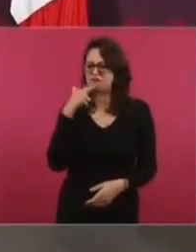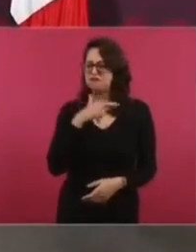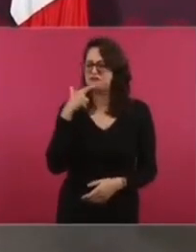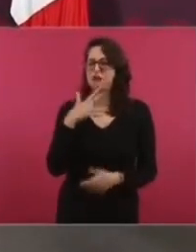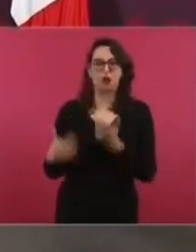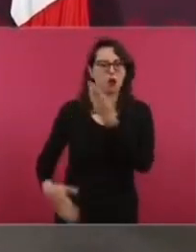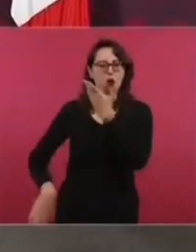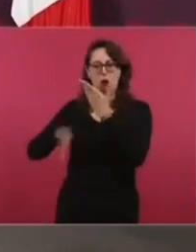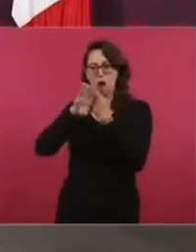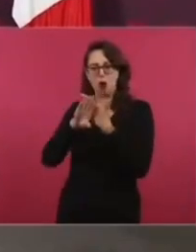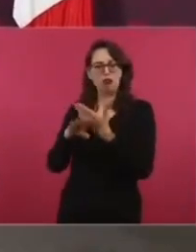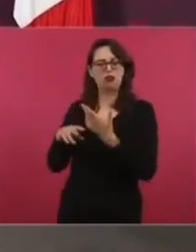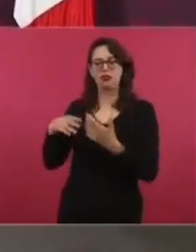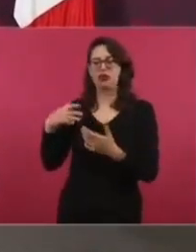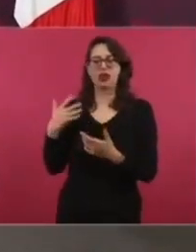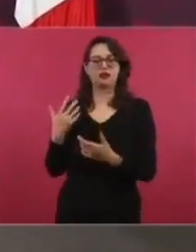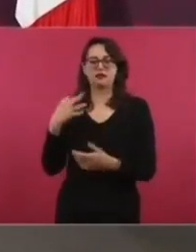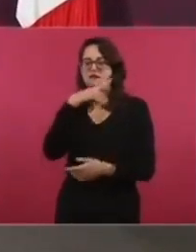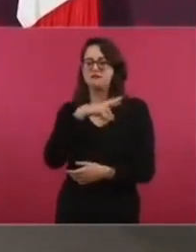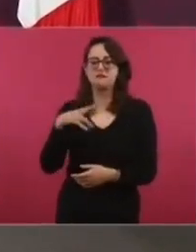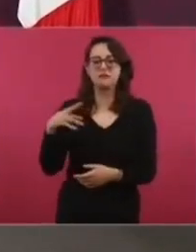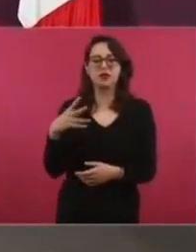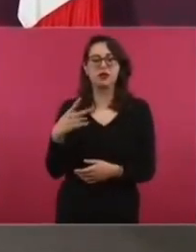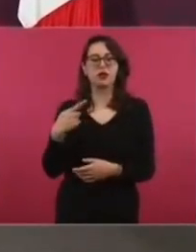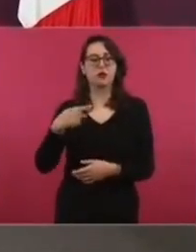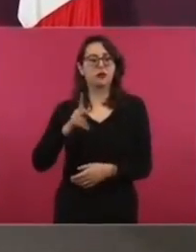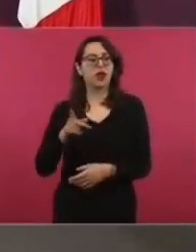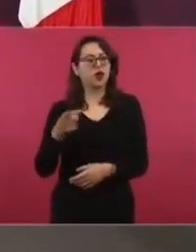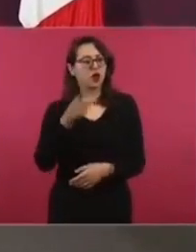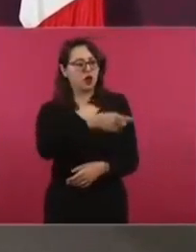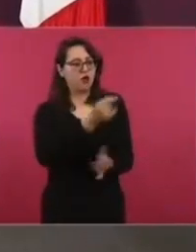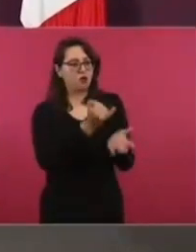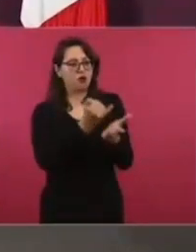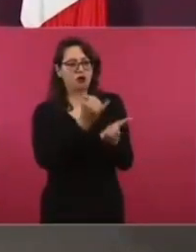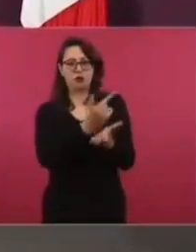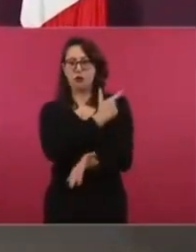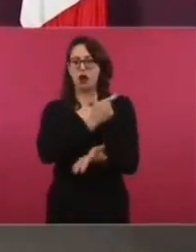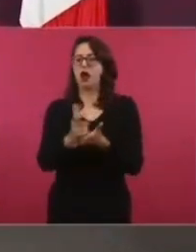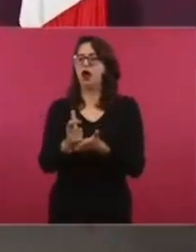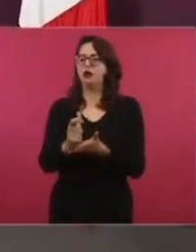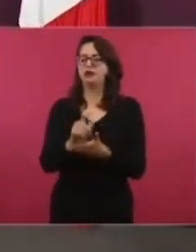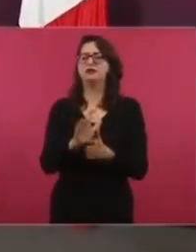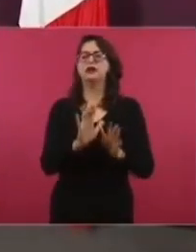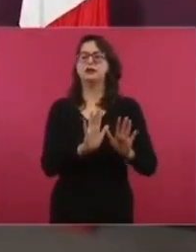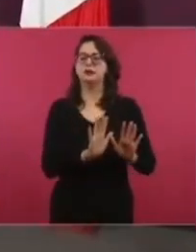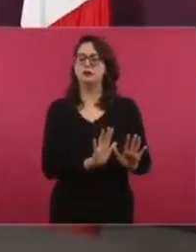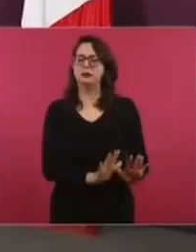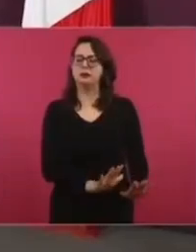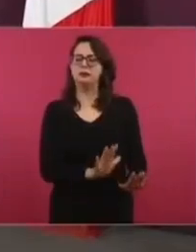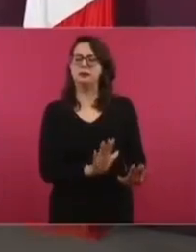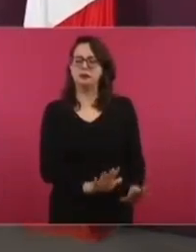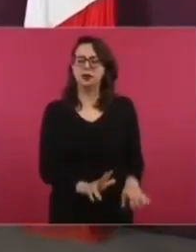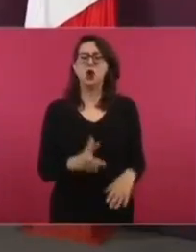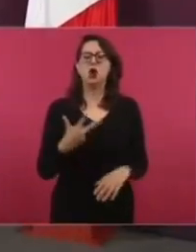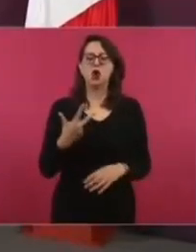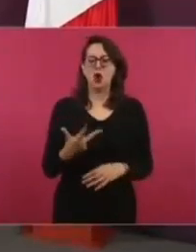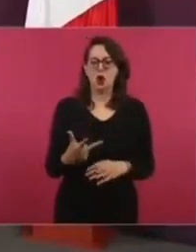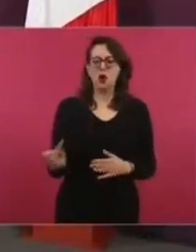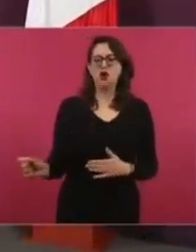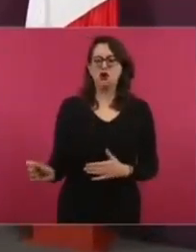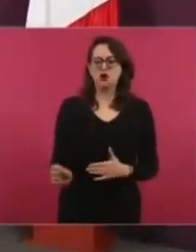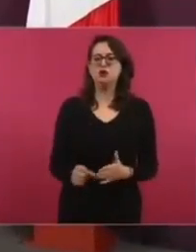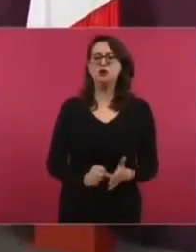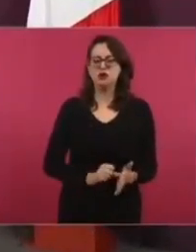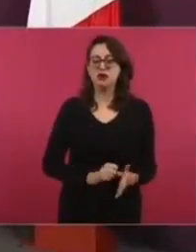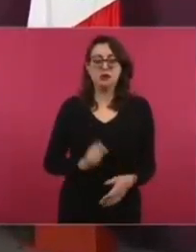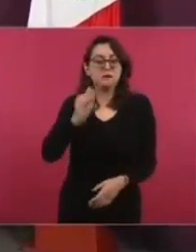de la suprema corte de justicia de la nación porque lo que dijo y esto es lo que lo que yo no sabía en serio no sé si ustedes también porque